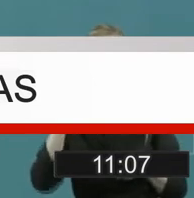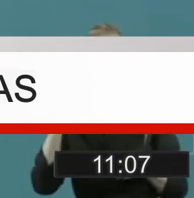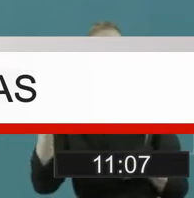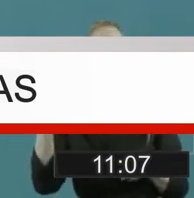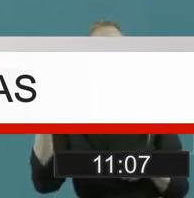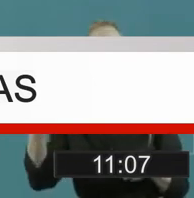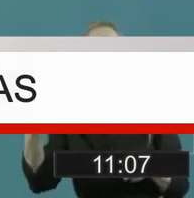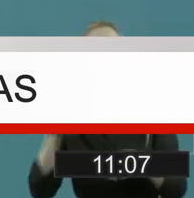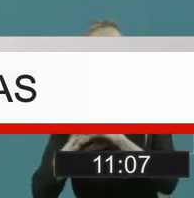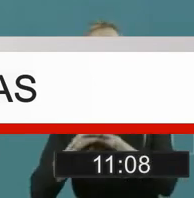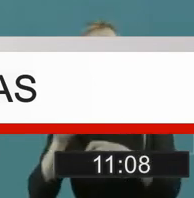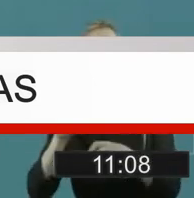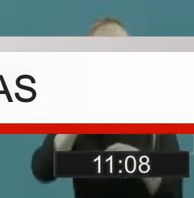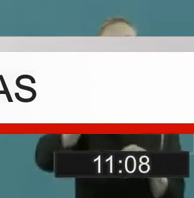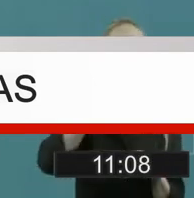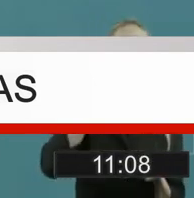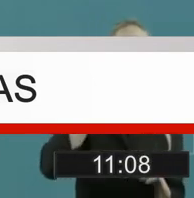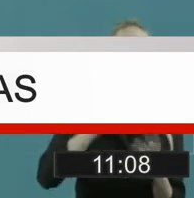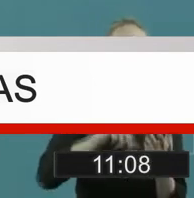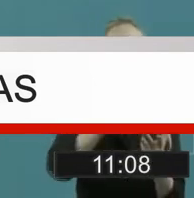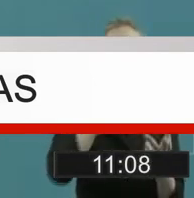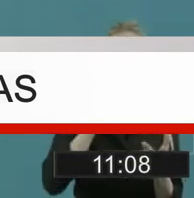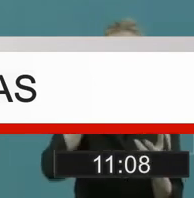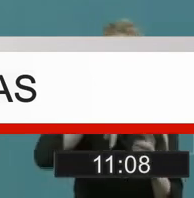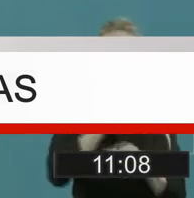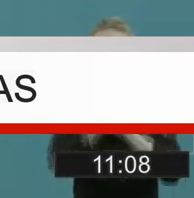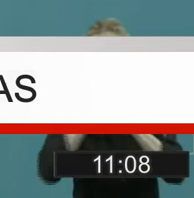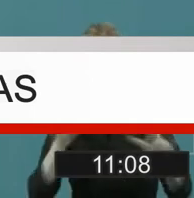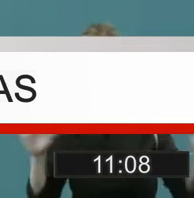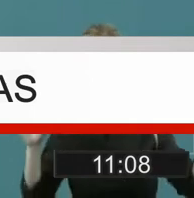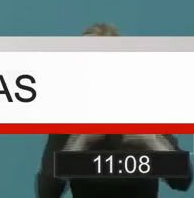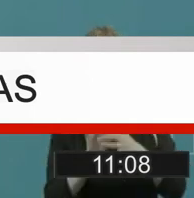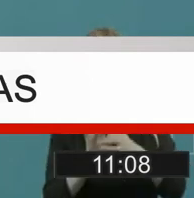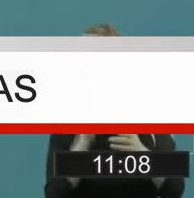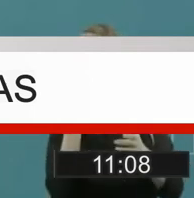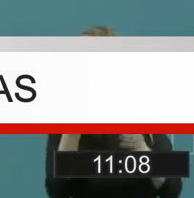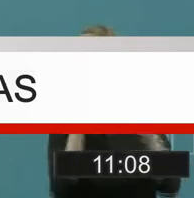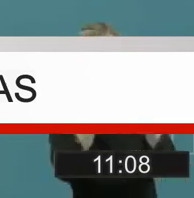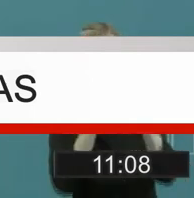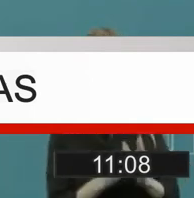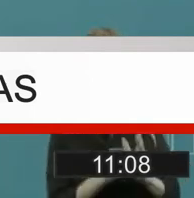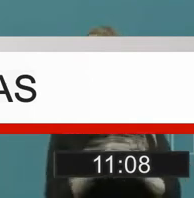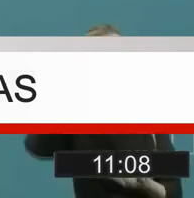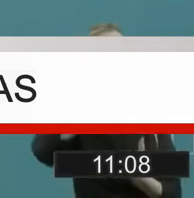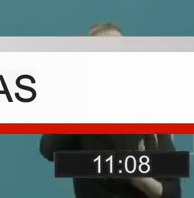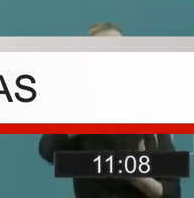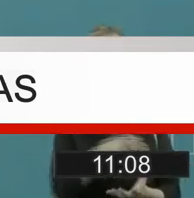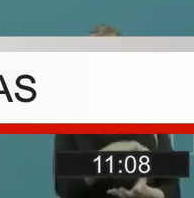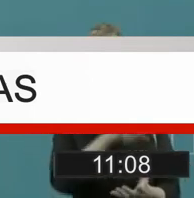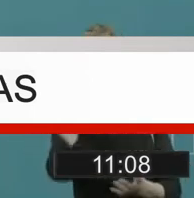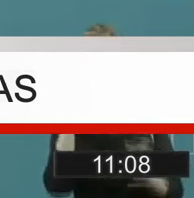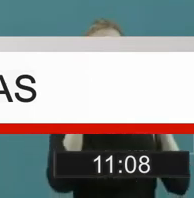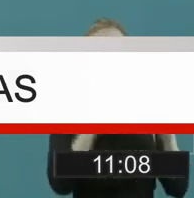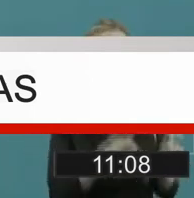mínima o tienen tarifa social, se cruzan inmediatamente porque son datos que ya están registrados en el ANSES y están registrados en el Estado. El resto de los